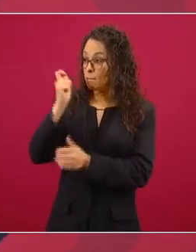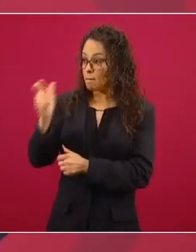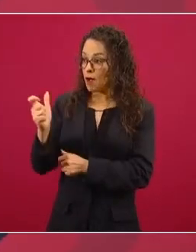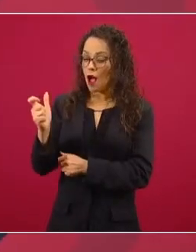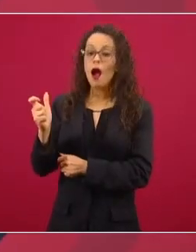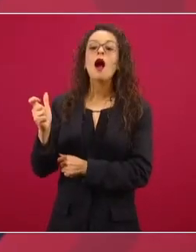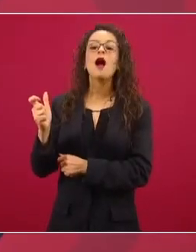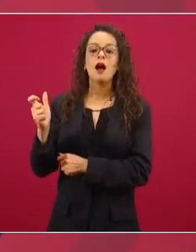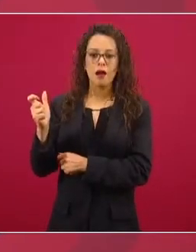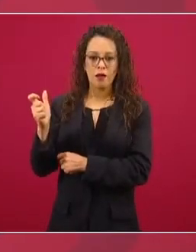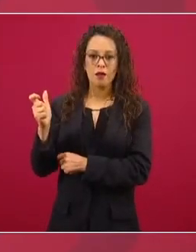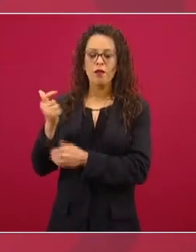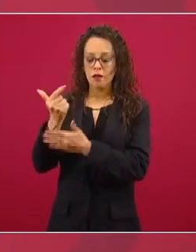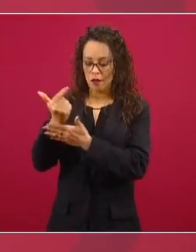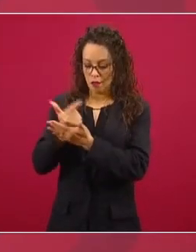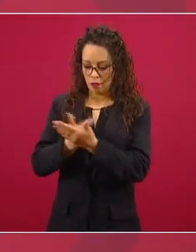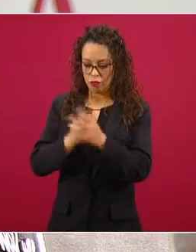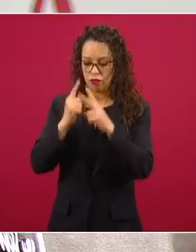sus